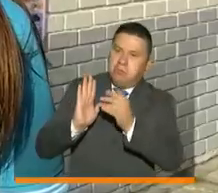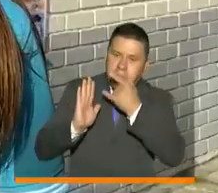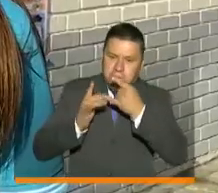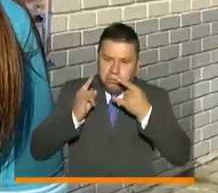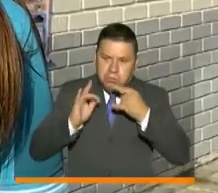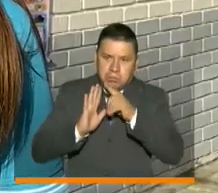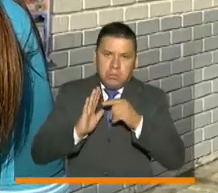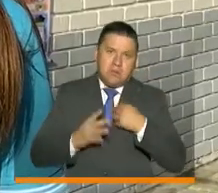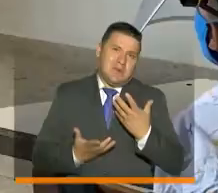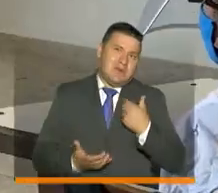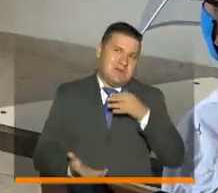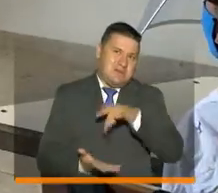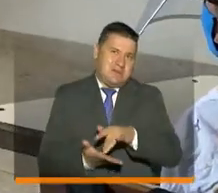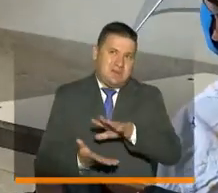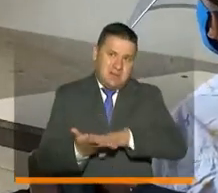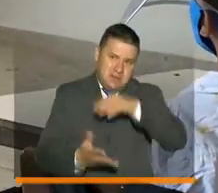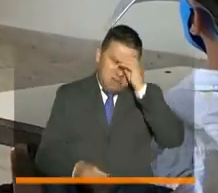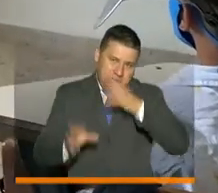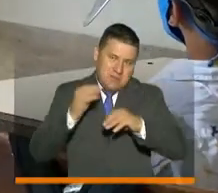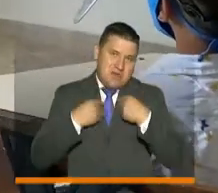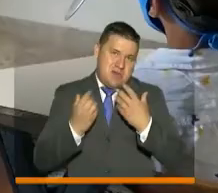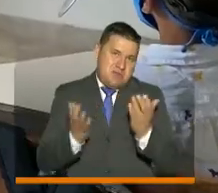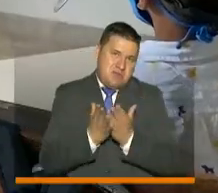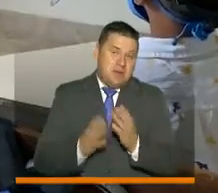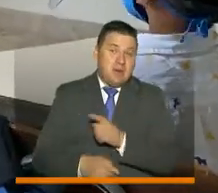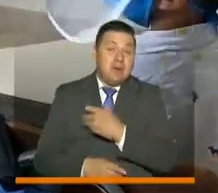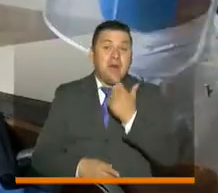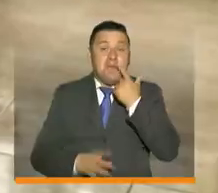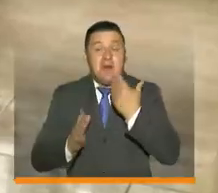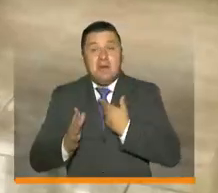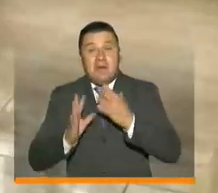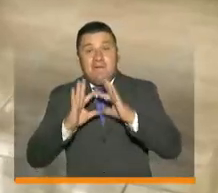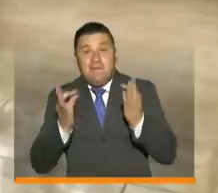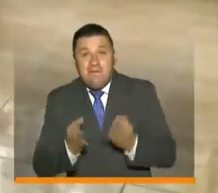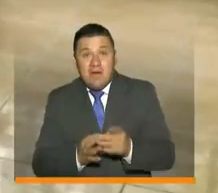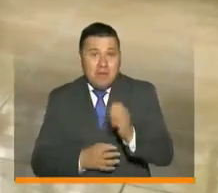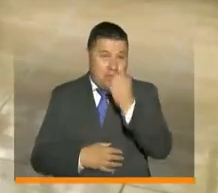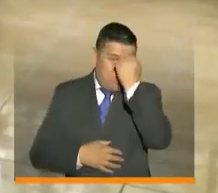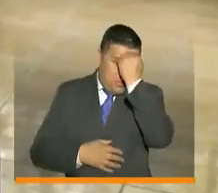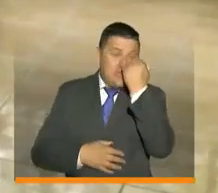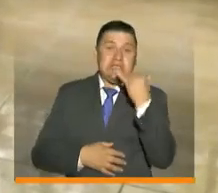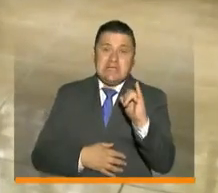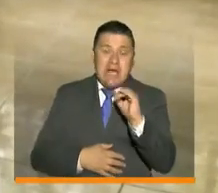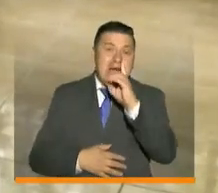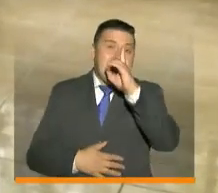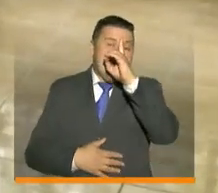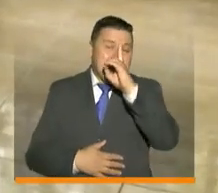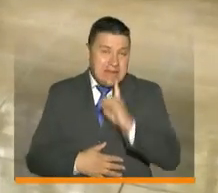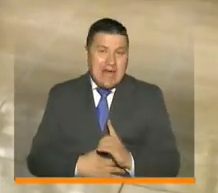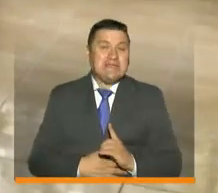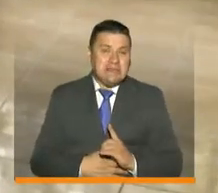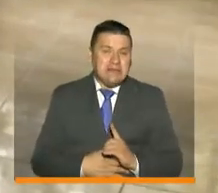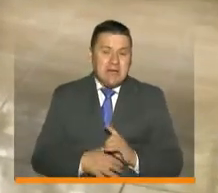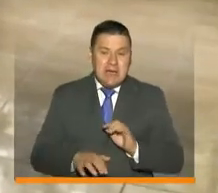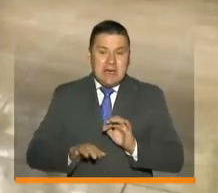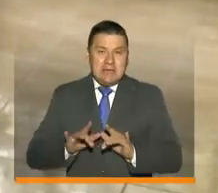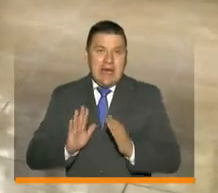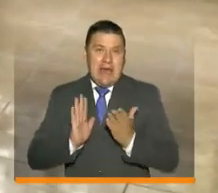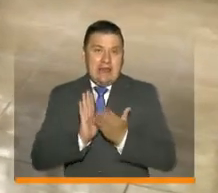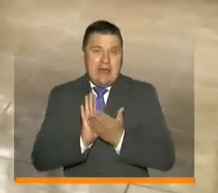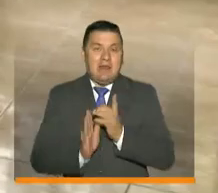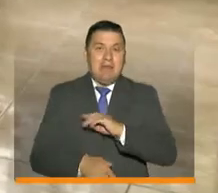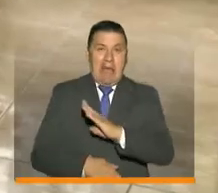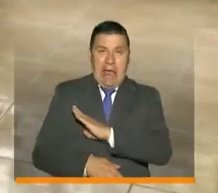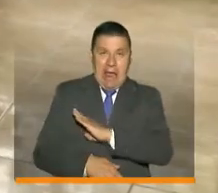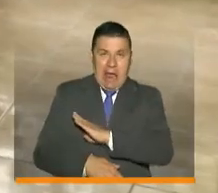colegio a estudiar, a aprender más. Y los padres de familia, los niños y los maestros, hemos tomado la decisión, la Secretaría de Educación y la